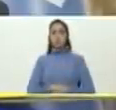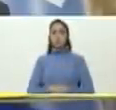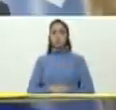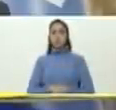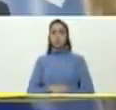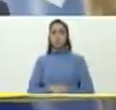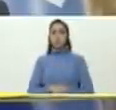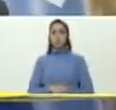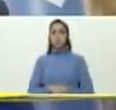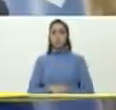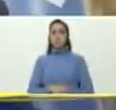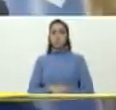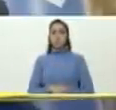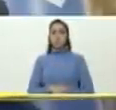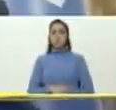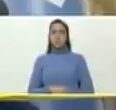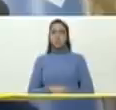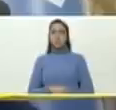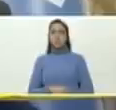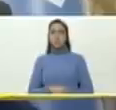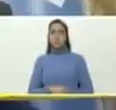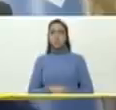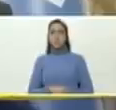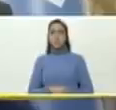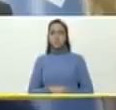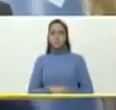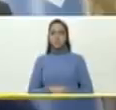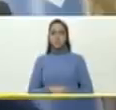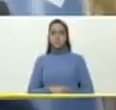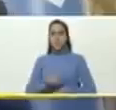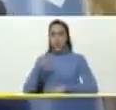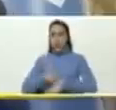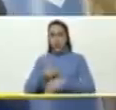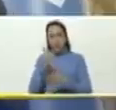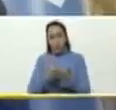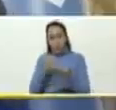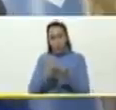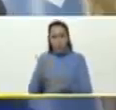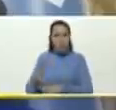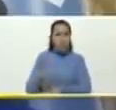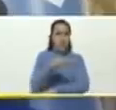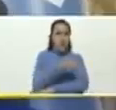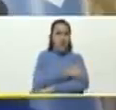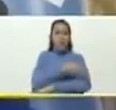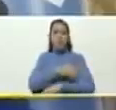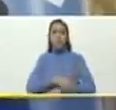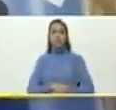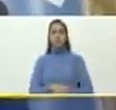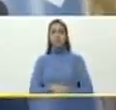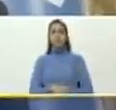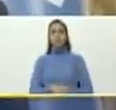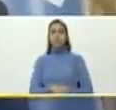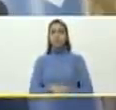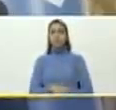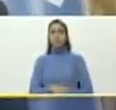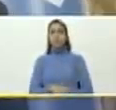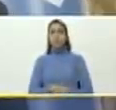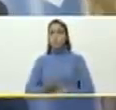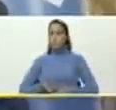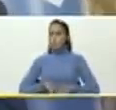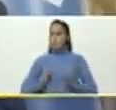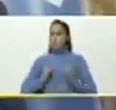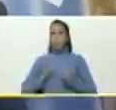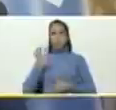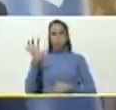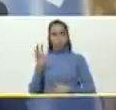llamada fase de examen preliminar no le permitió al Estado